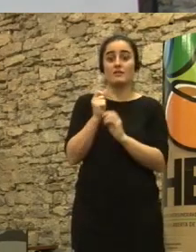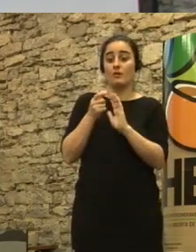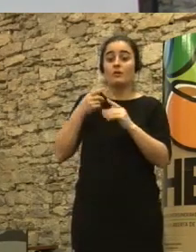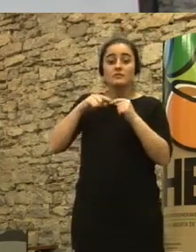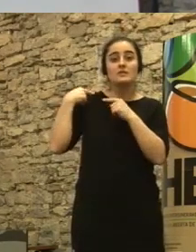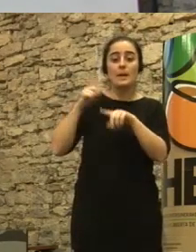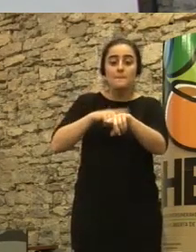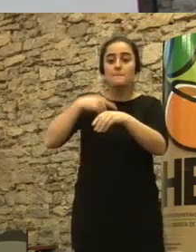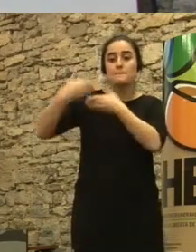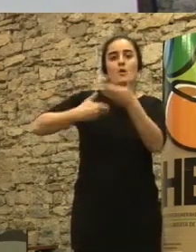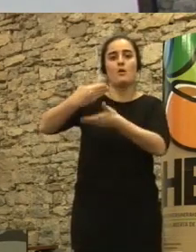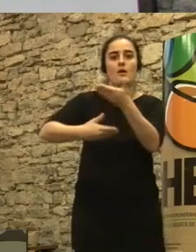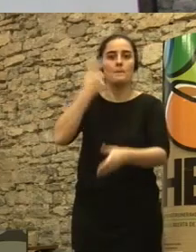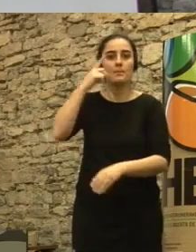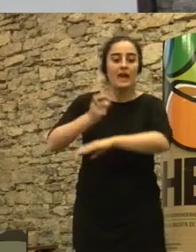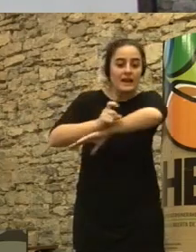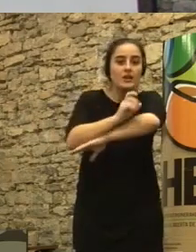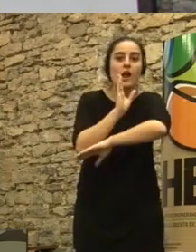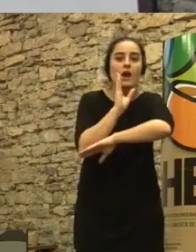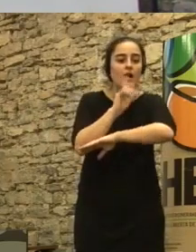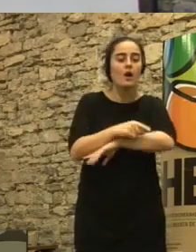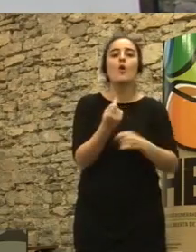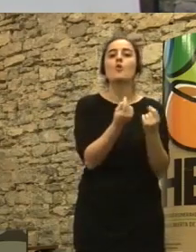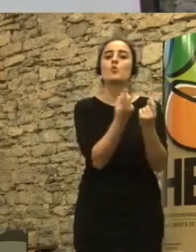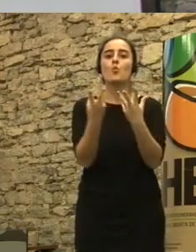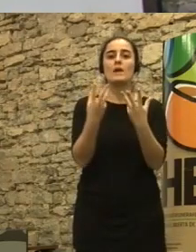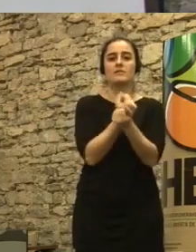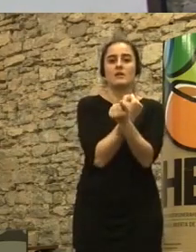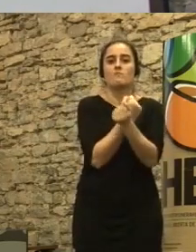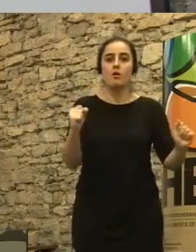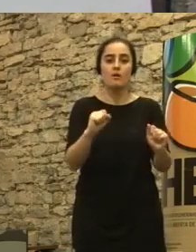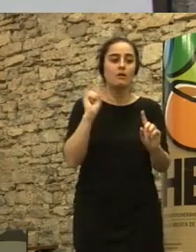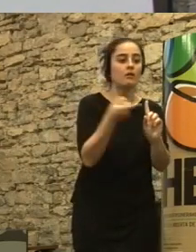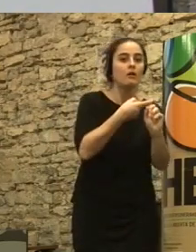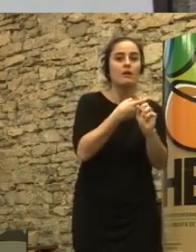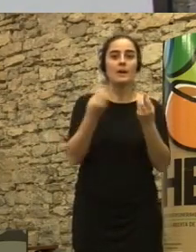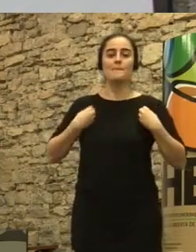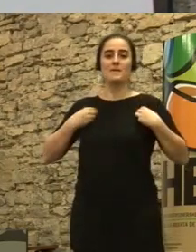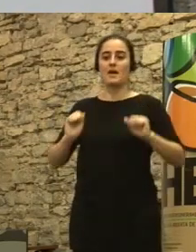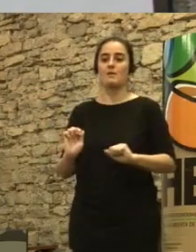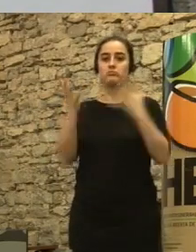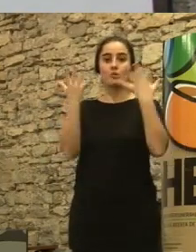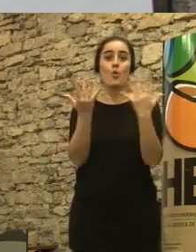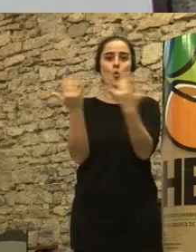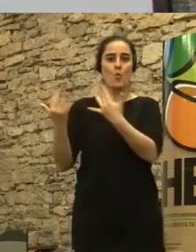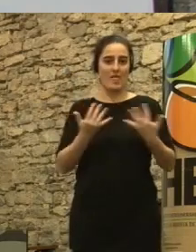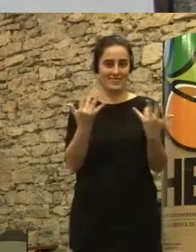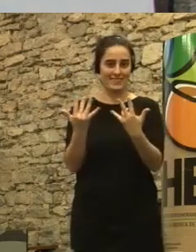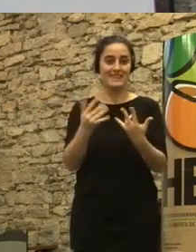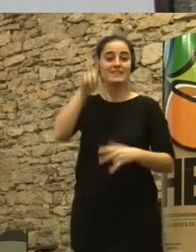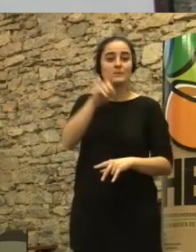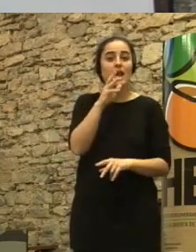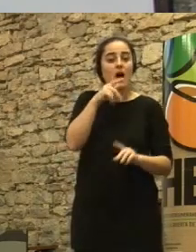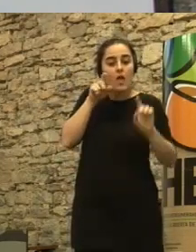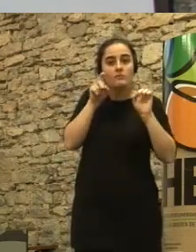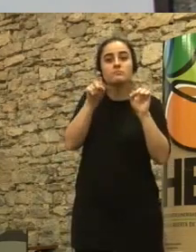de cuántas intervenciones ha hecho el ratón, cuántas bombas ha identificado, cuántas vidas ha salvado. No solo eso, sino que ahora les está educando